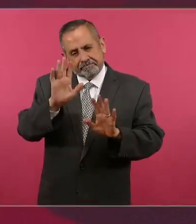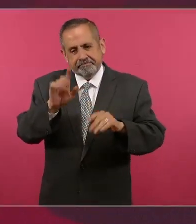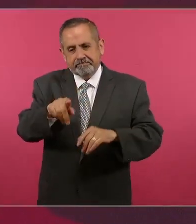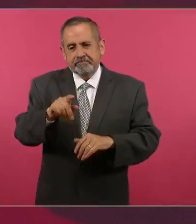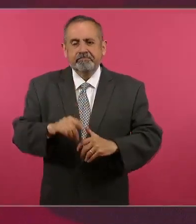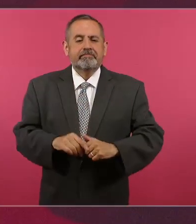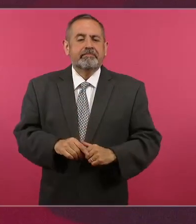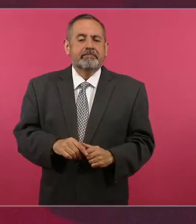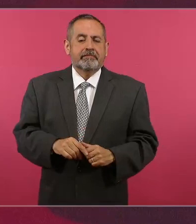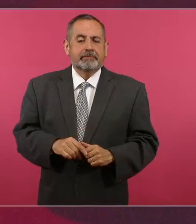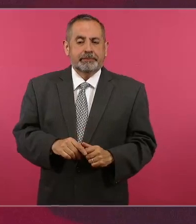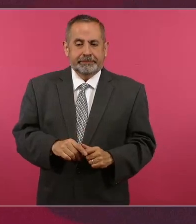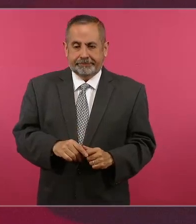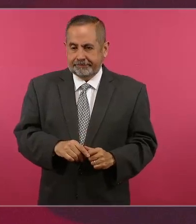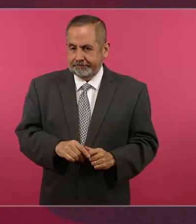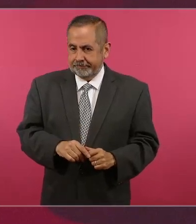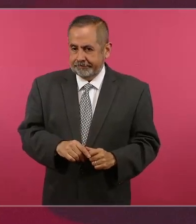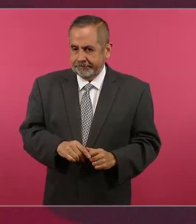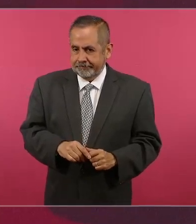pero